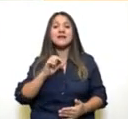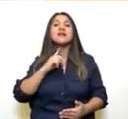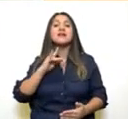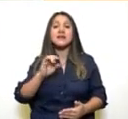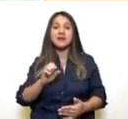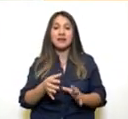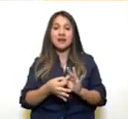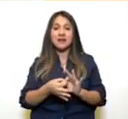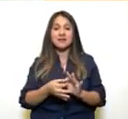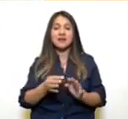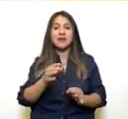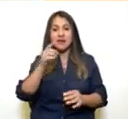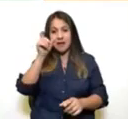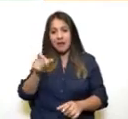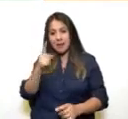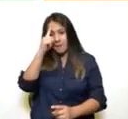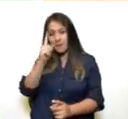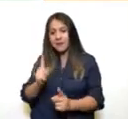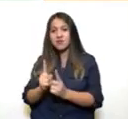en en persona